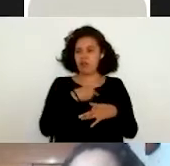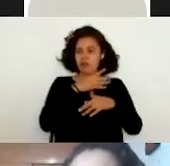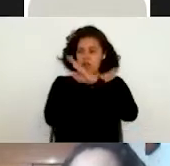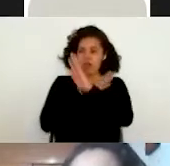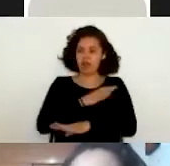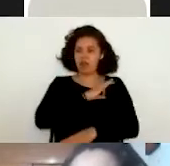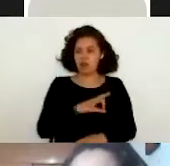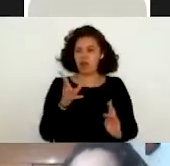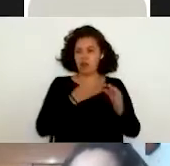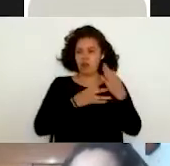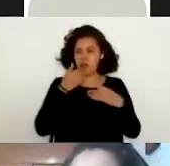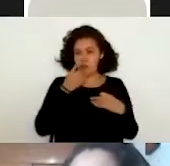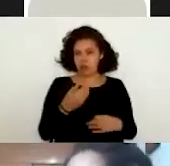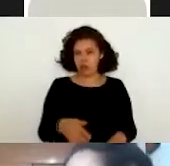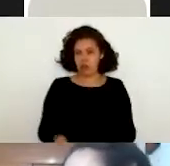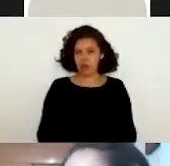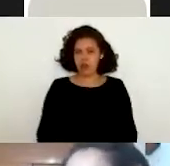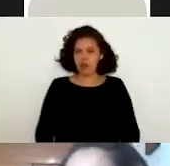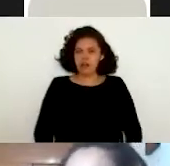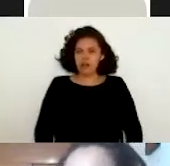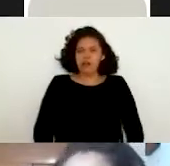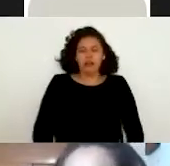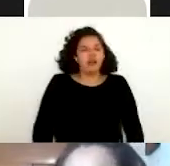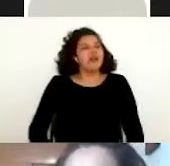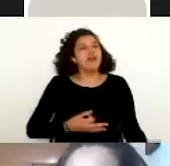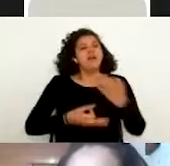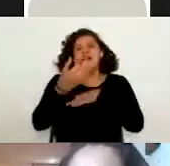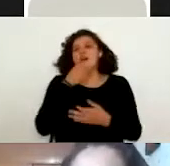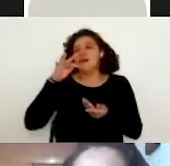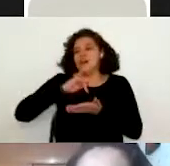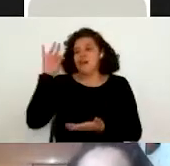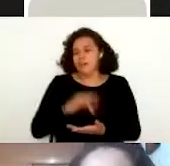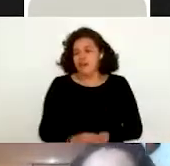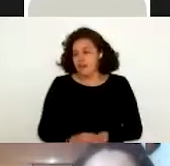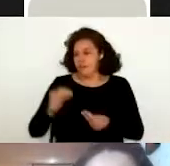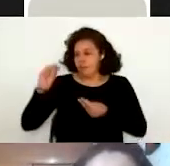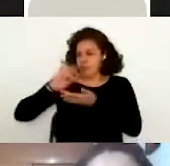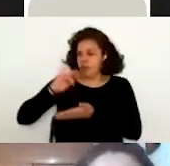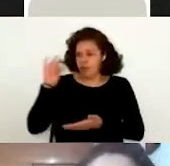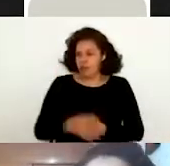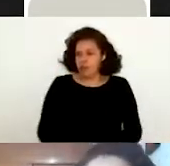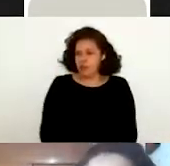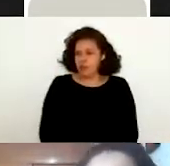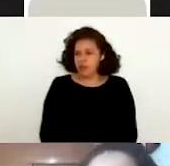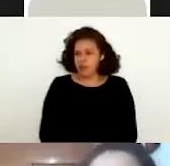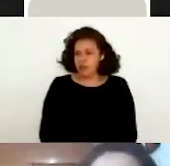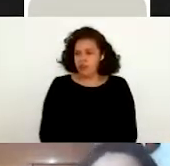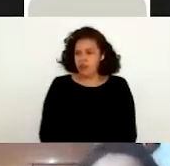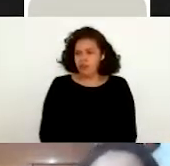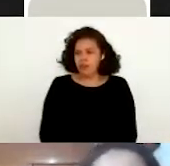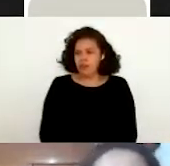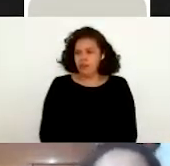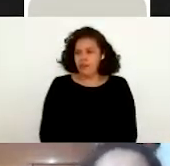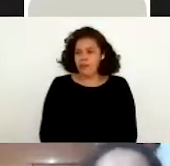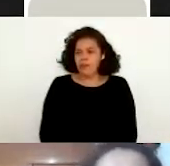bien? Vamos bien, Ok, gracias. muchísimas gracias. Entonces, ahora sí,